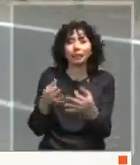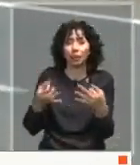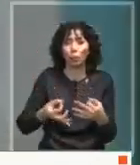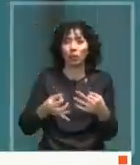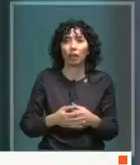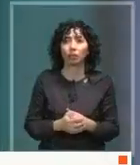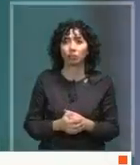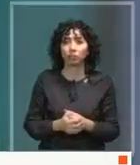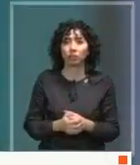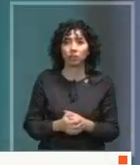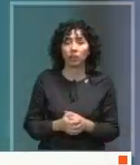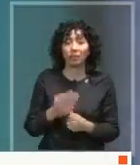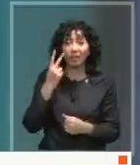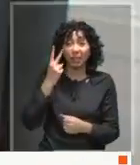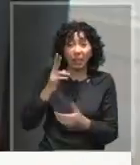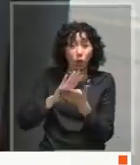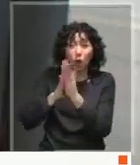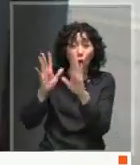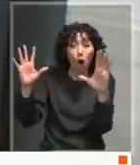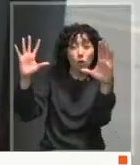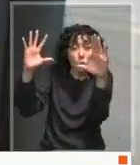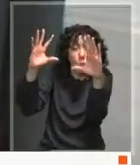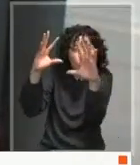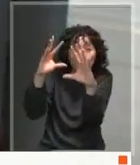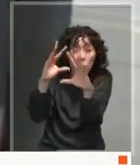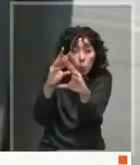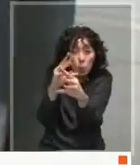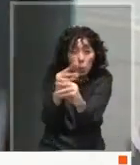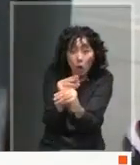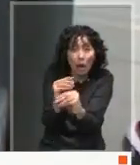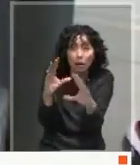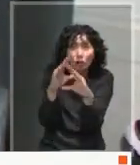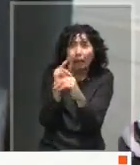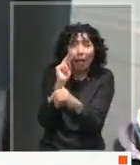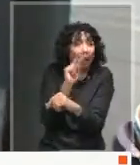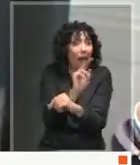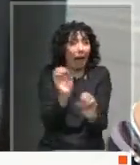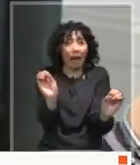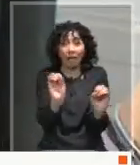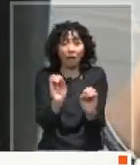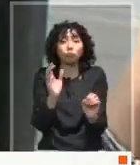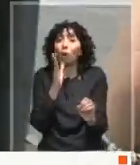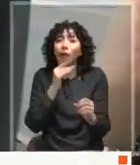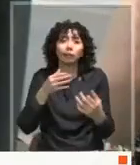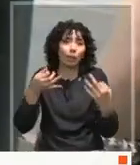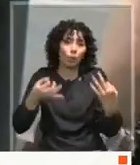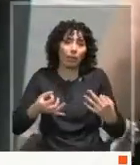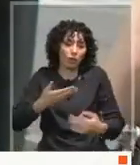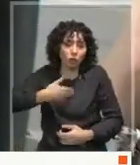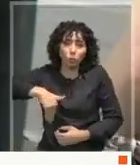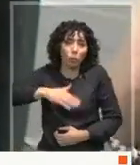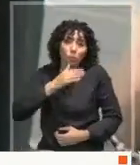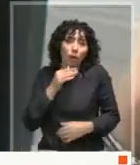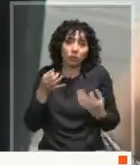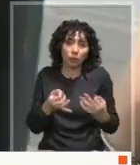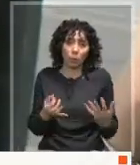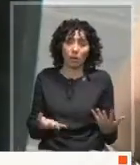más allá, es todo oscuro. Todo esto es oscuro, tú en la noche no se ve nada. Entonces no hay seguridad para nosotros